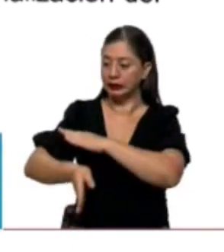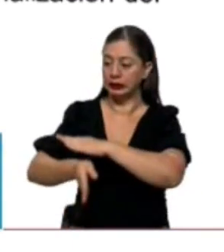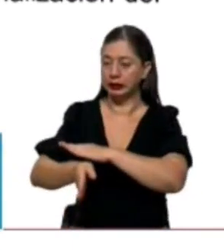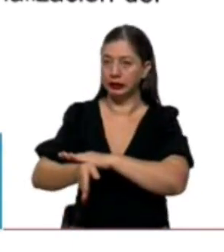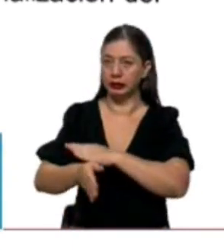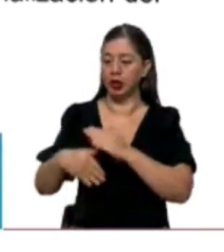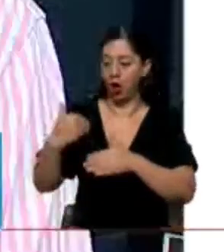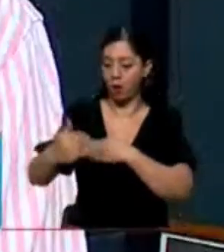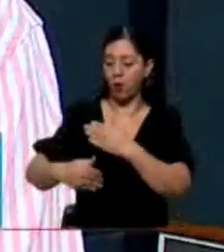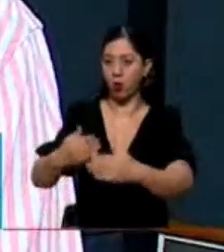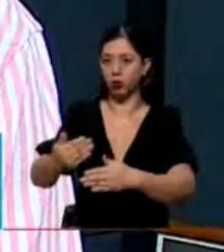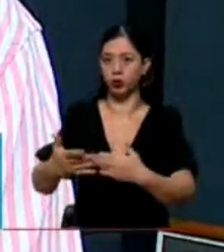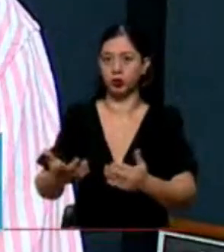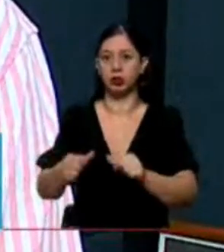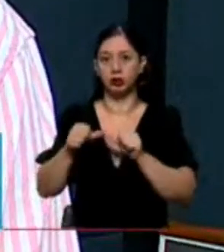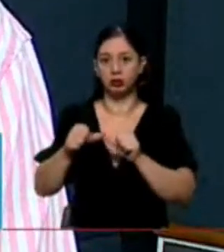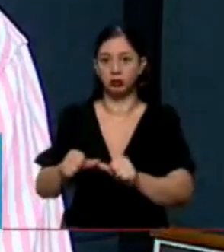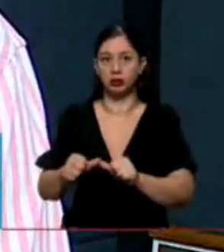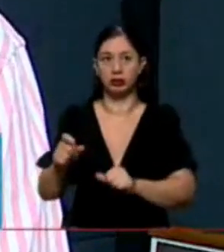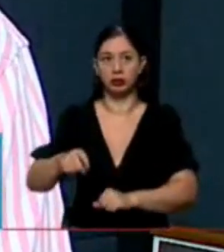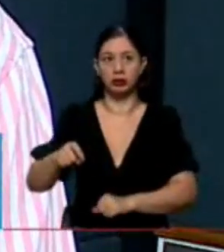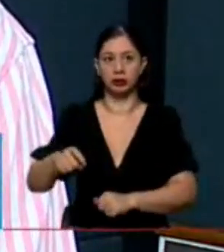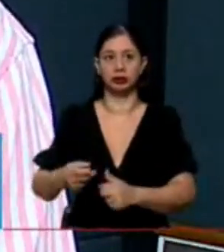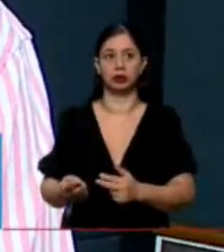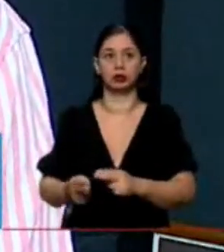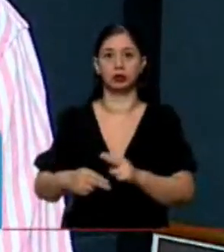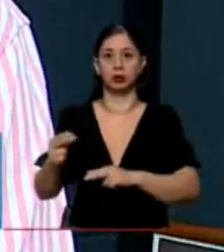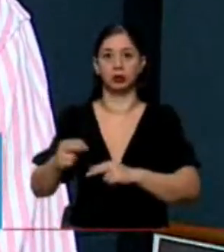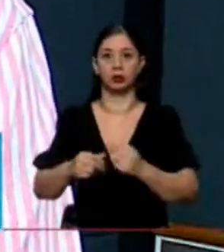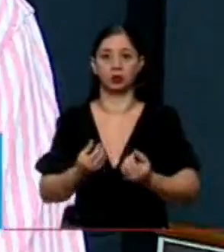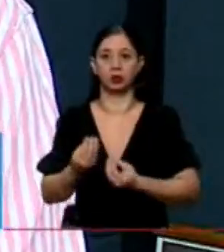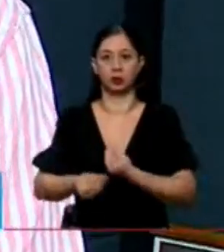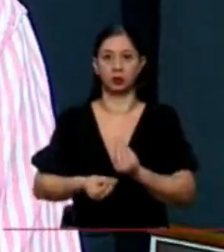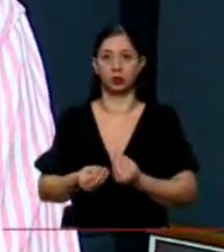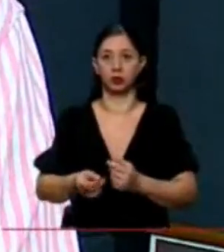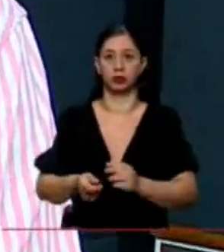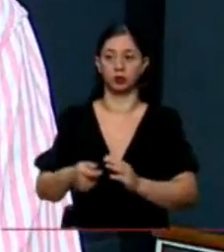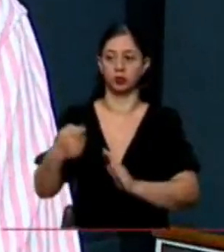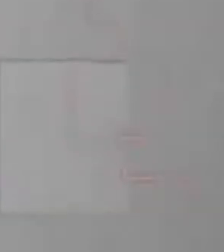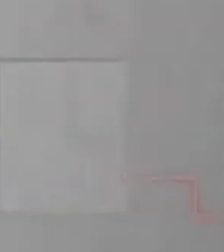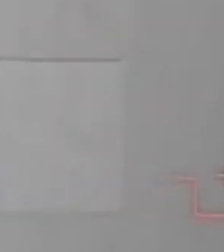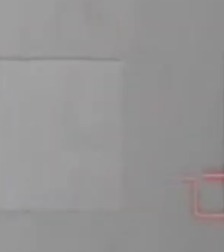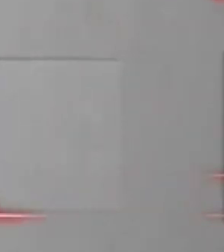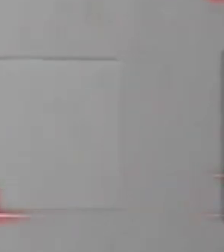proceso que permita materializar la sanción impuesta al proyecto.